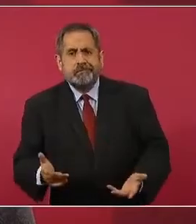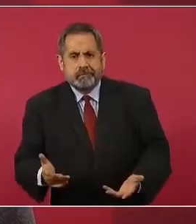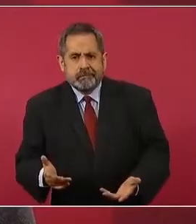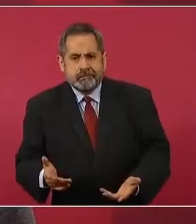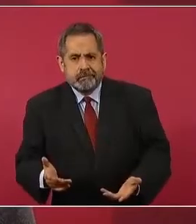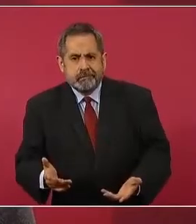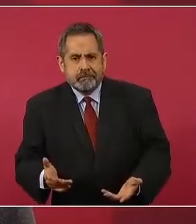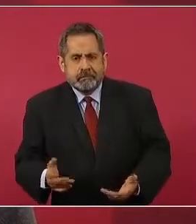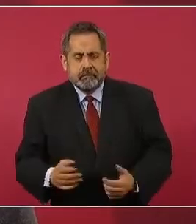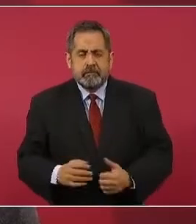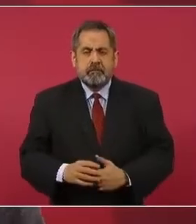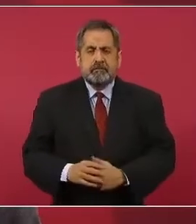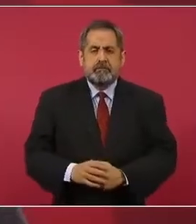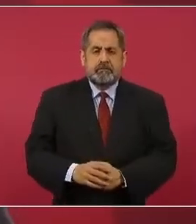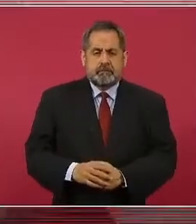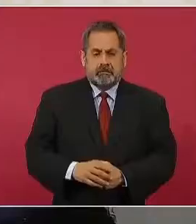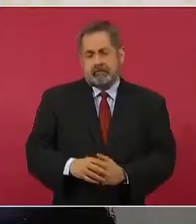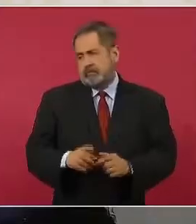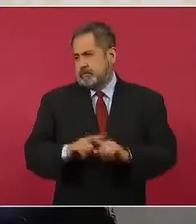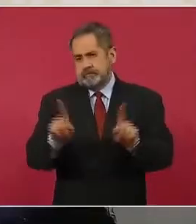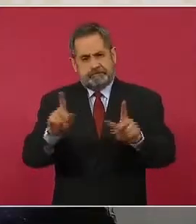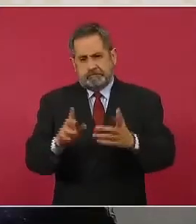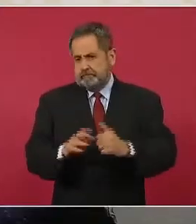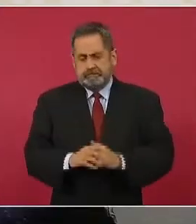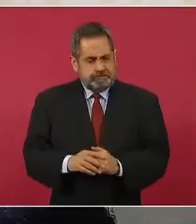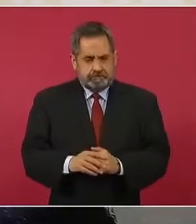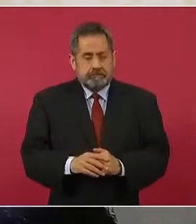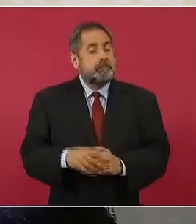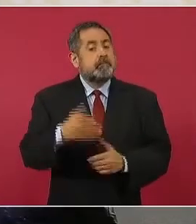se redujo la población a 7 millones,